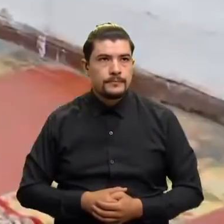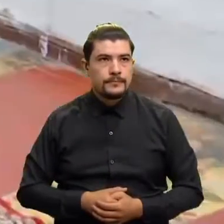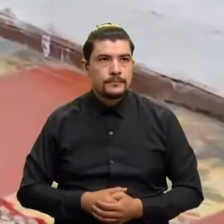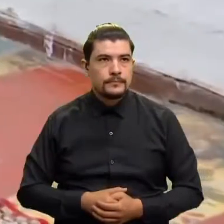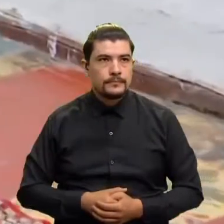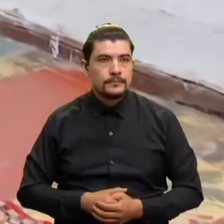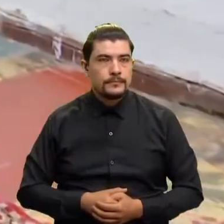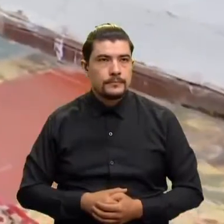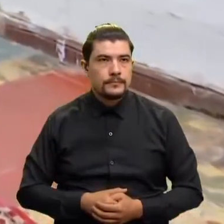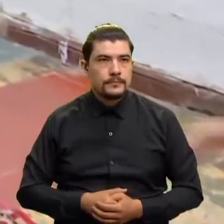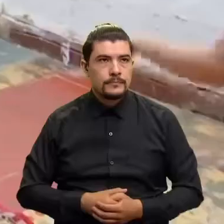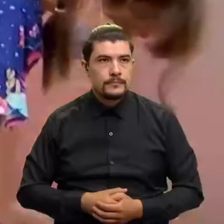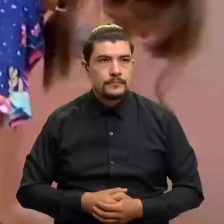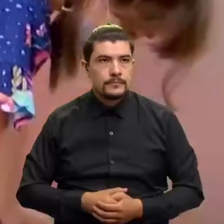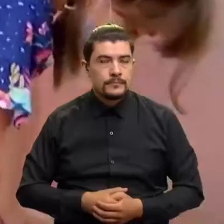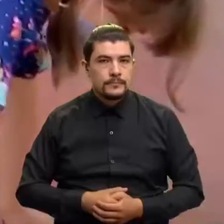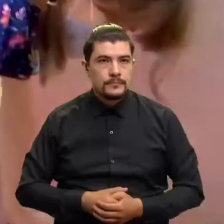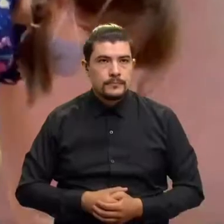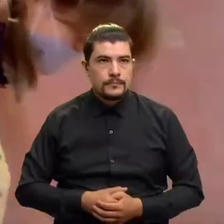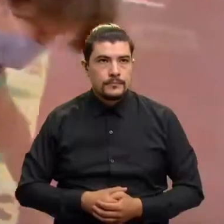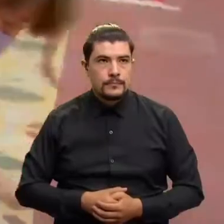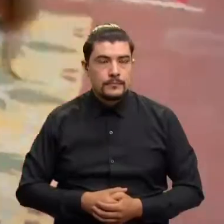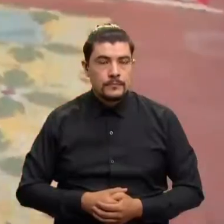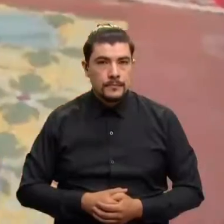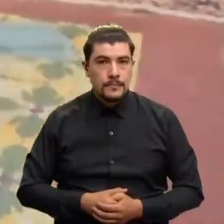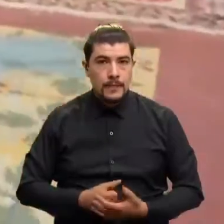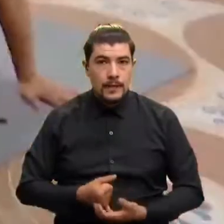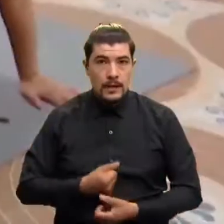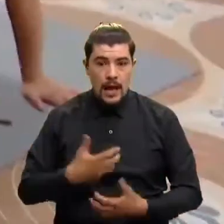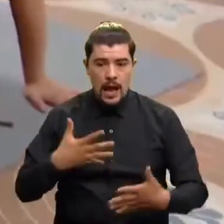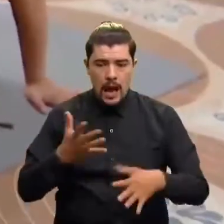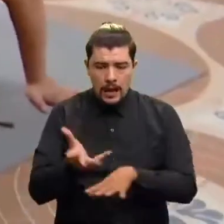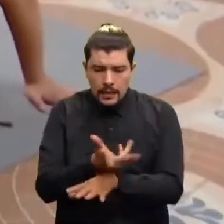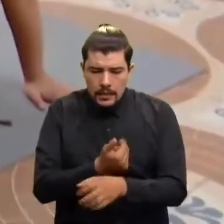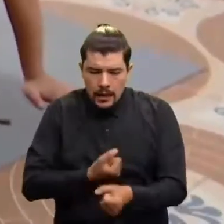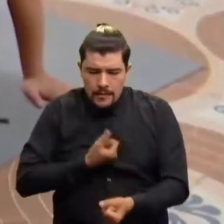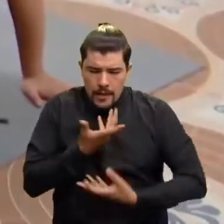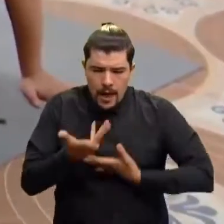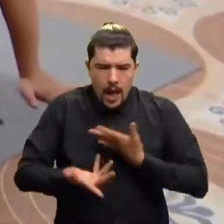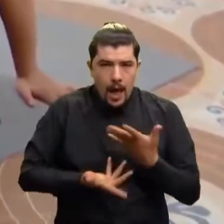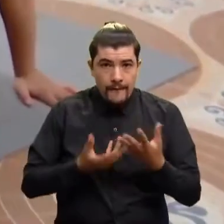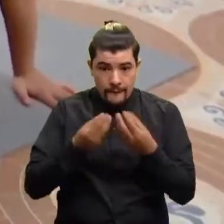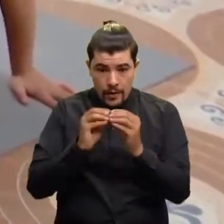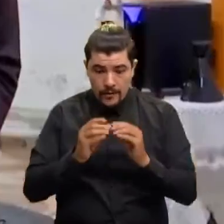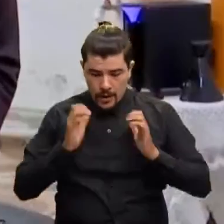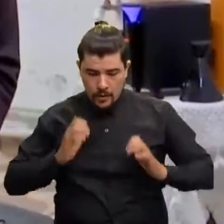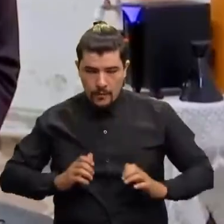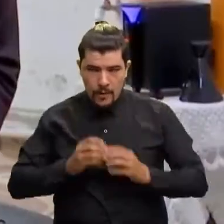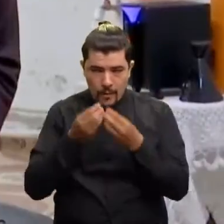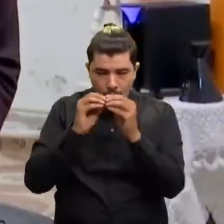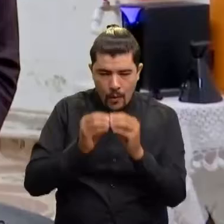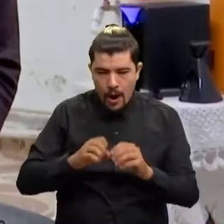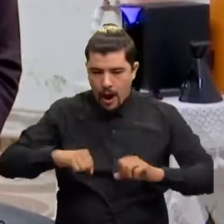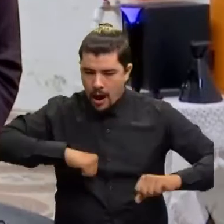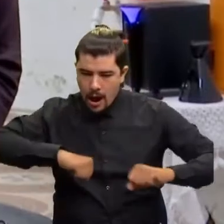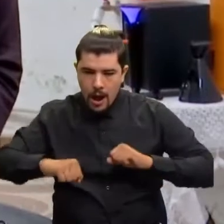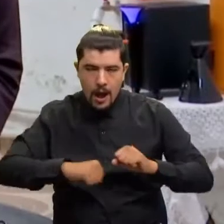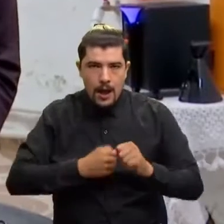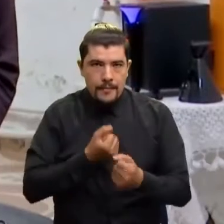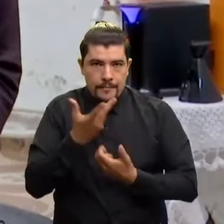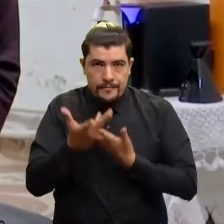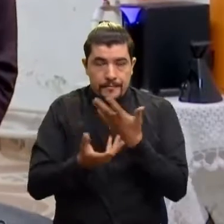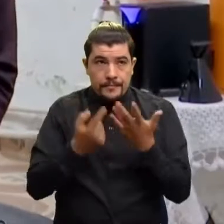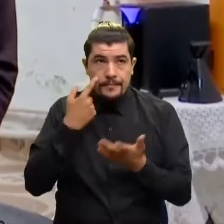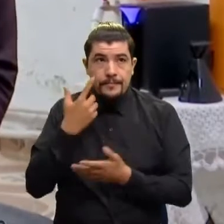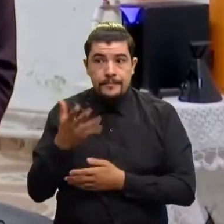Las expresiones artísticas también se muestran en los movimientos del cuerpo, otra práctica que allí se realiza. El proceso, pues como